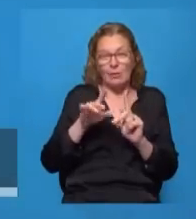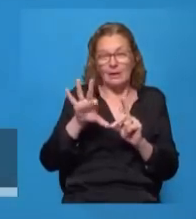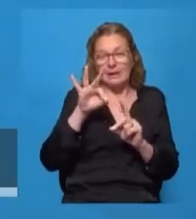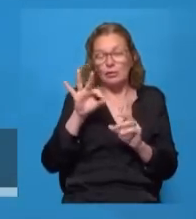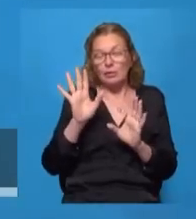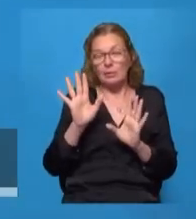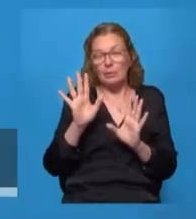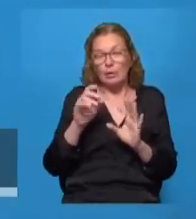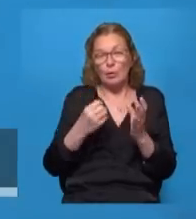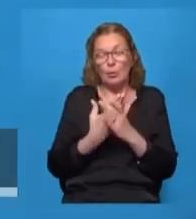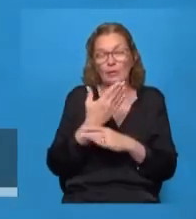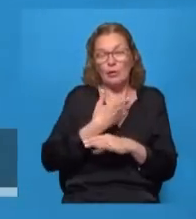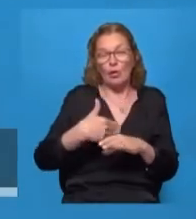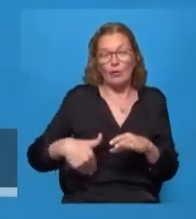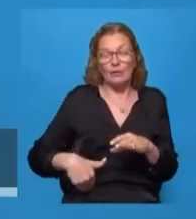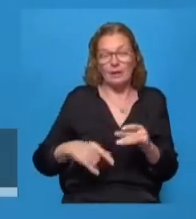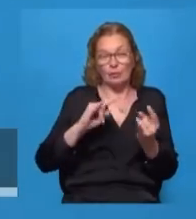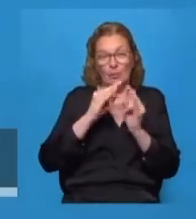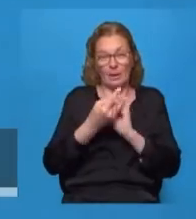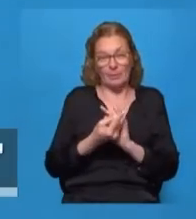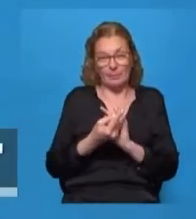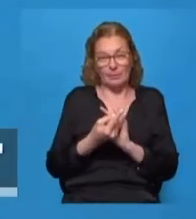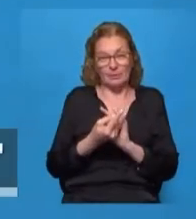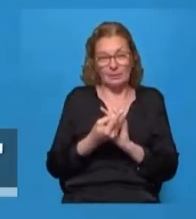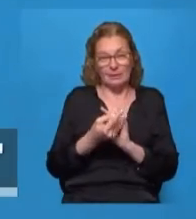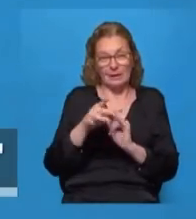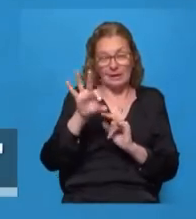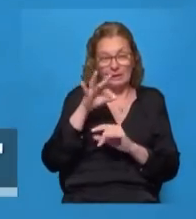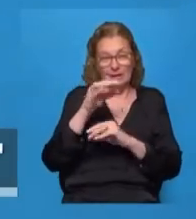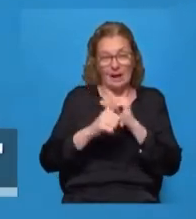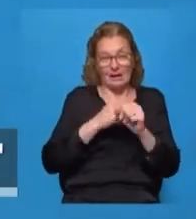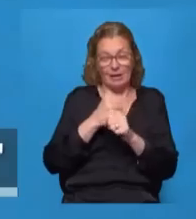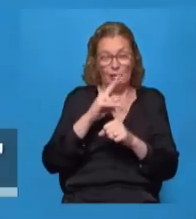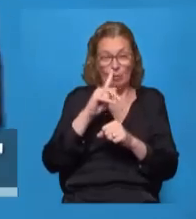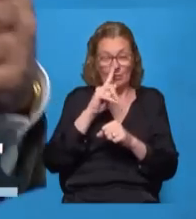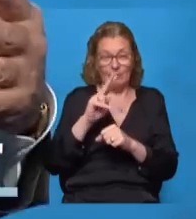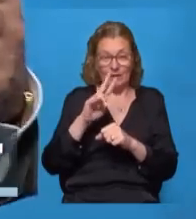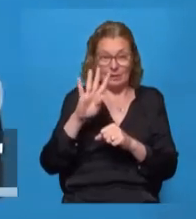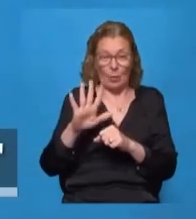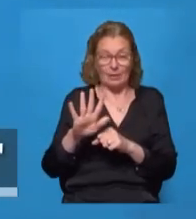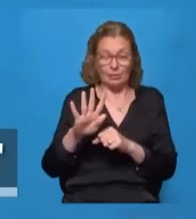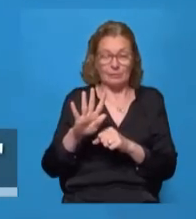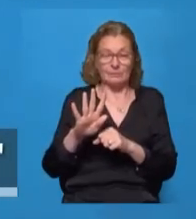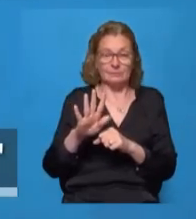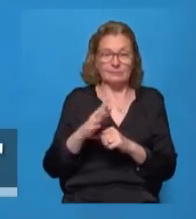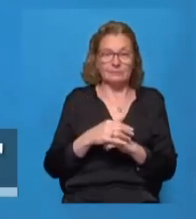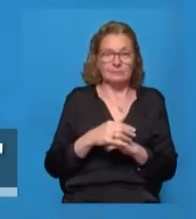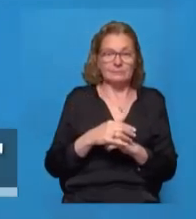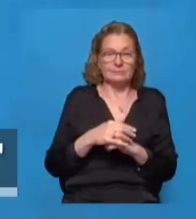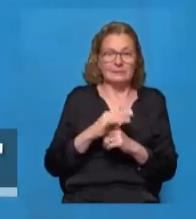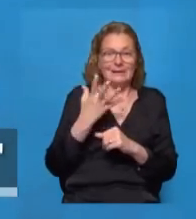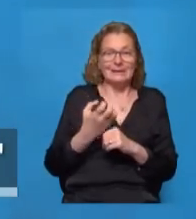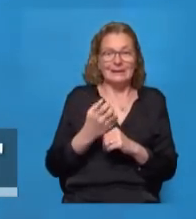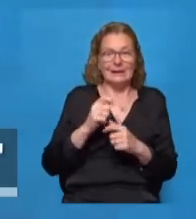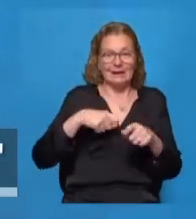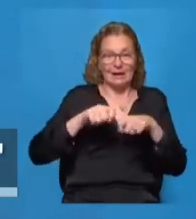tomar el nuevo gobierno el nuevo parlamento que se elija en 2024 a partir de 2025 si quieren